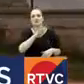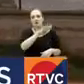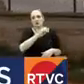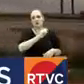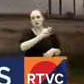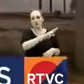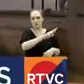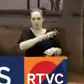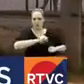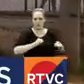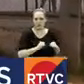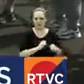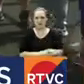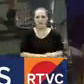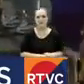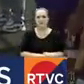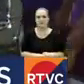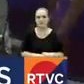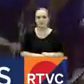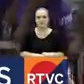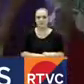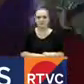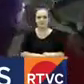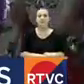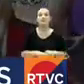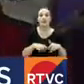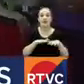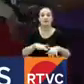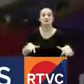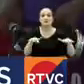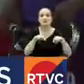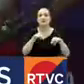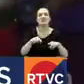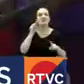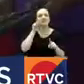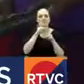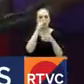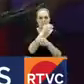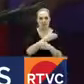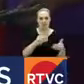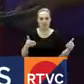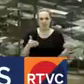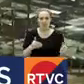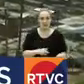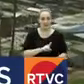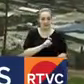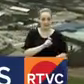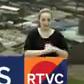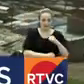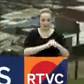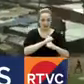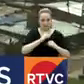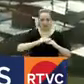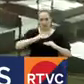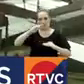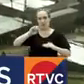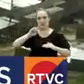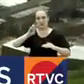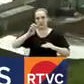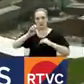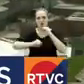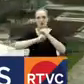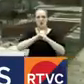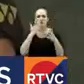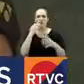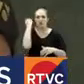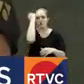Con el firme propósito de cambiar vidas, nació este espacio para niños y jóvenes entre los 6 y 18 años de la Comuna 4 de Altos de Cazuca, en Soacha.